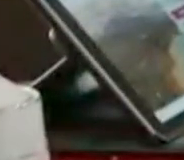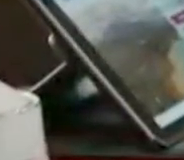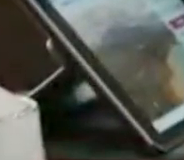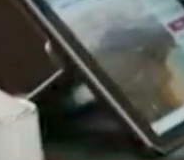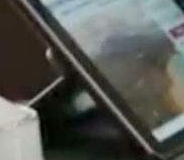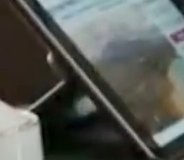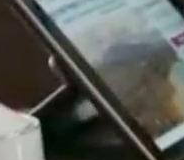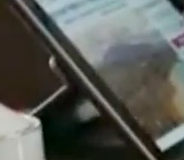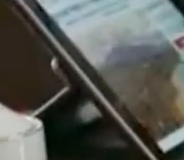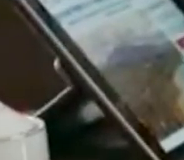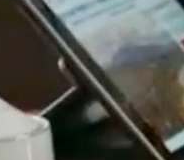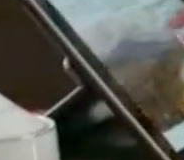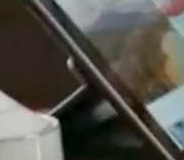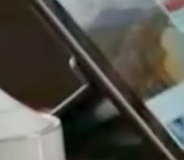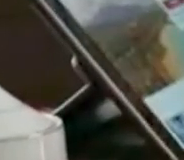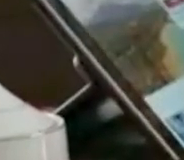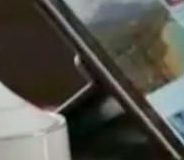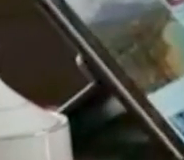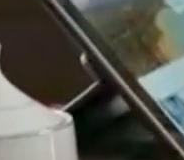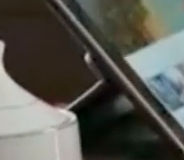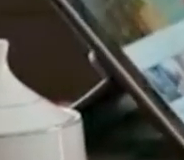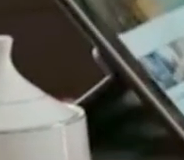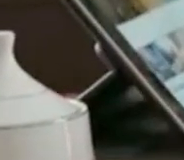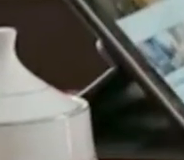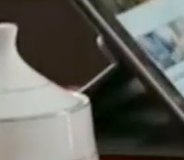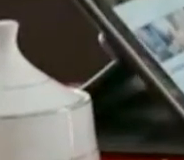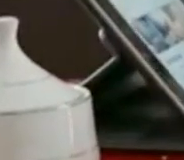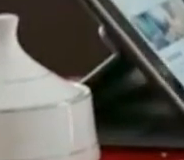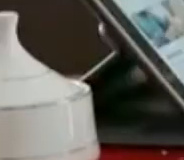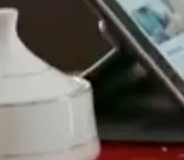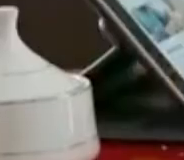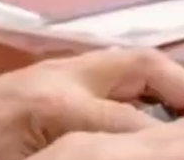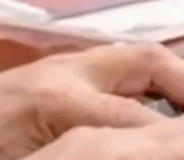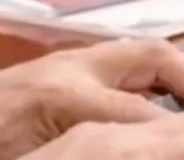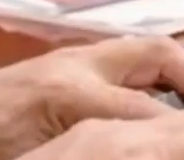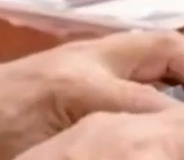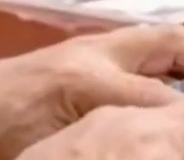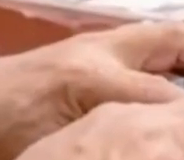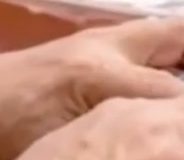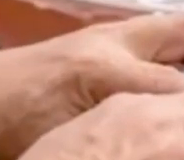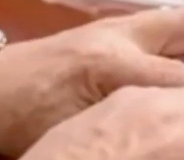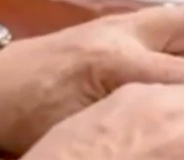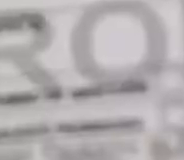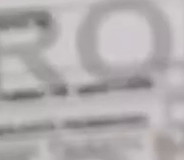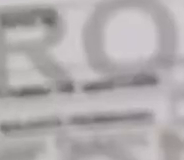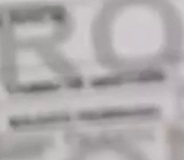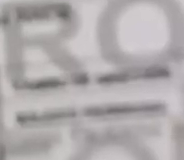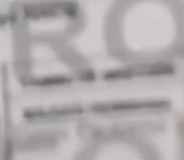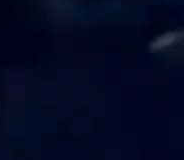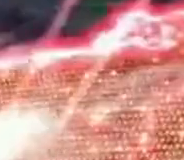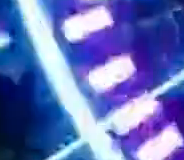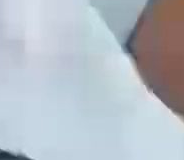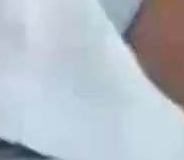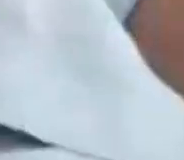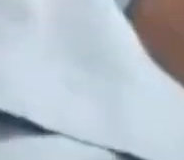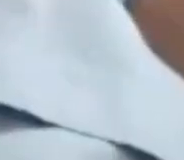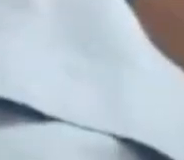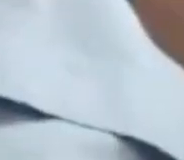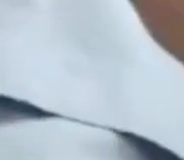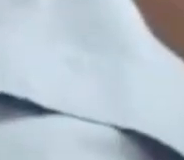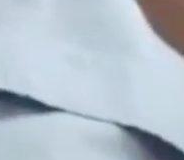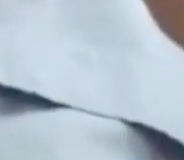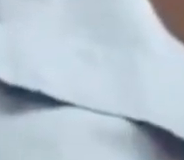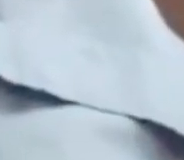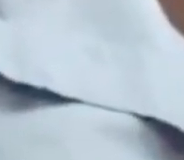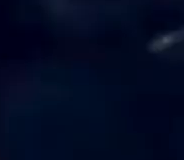mejores prácticas, SURI nos ha permitido redefinir la filosofía de administración tributaria, integrando los servicios a la